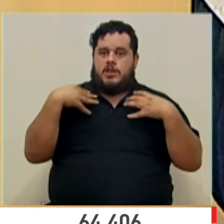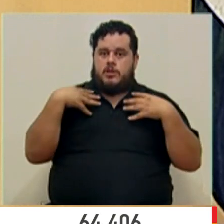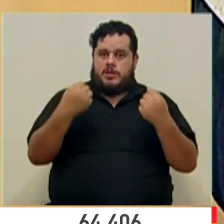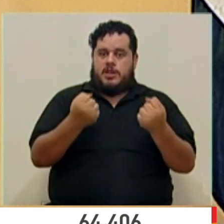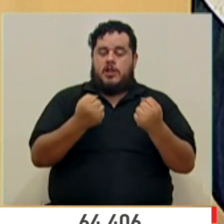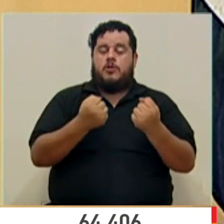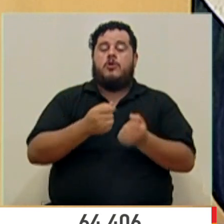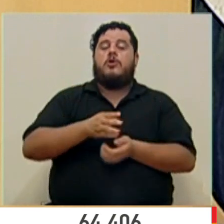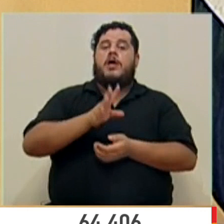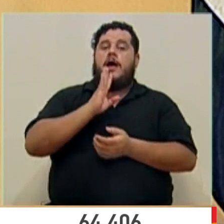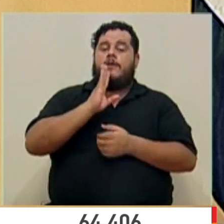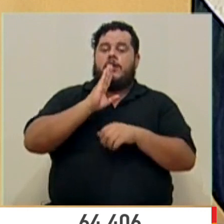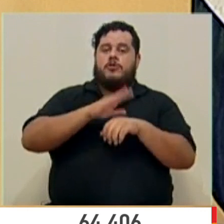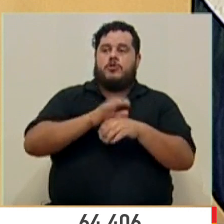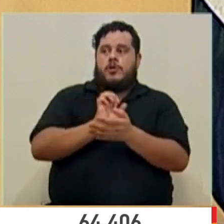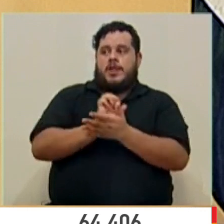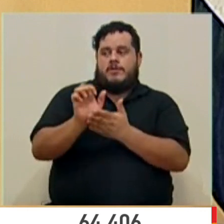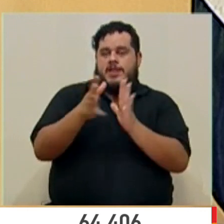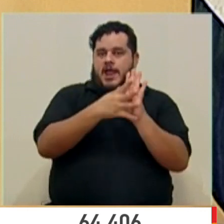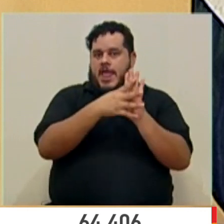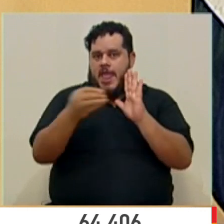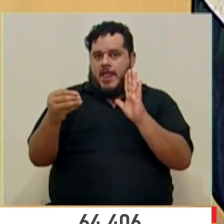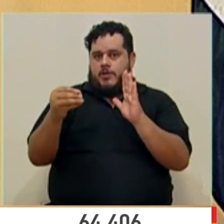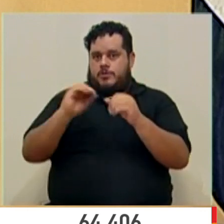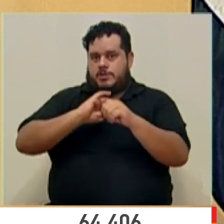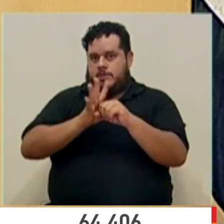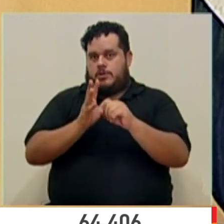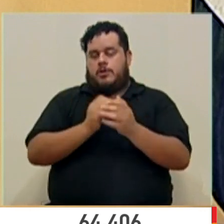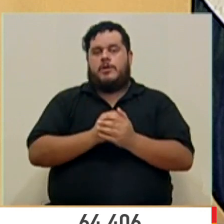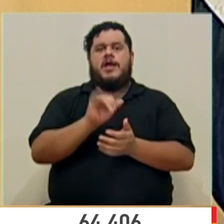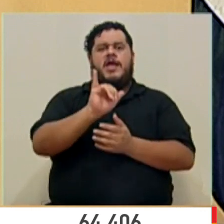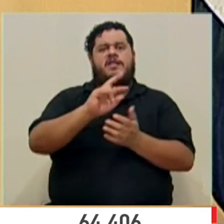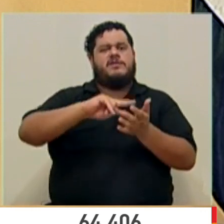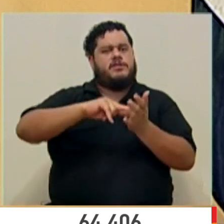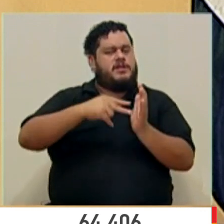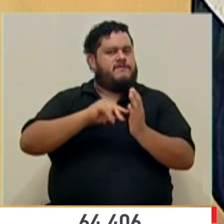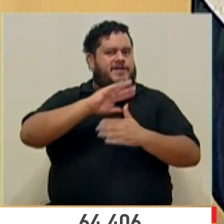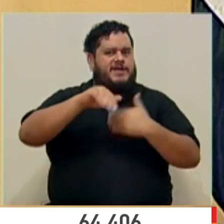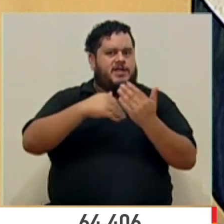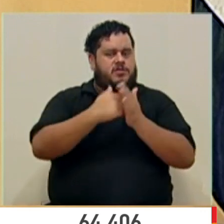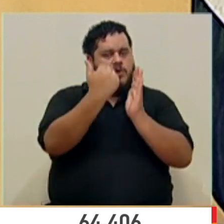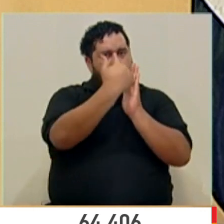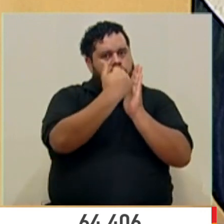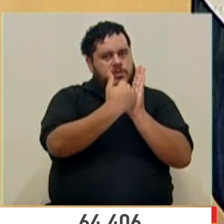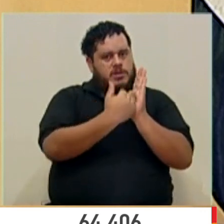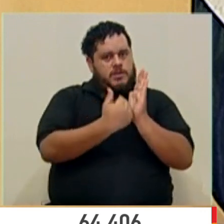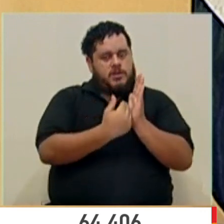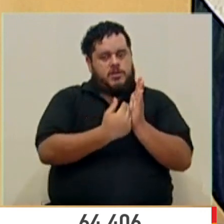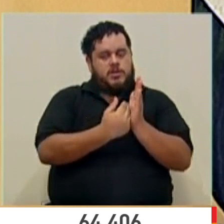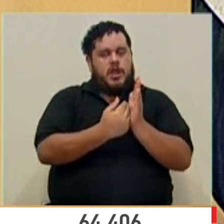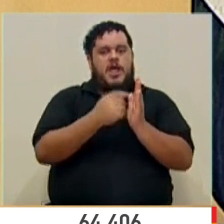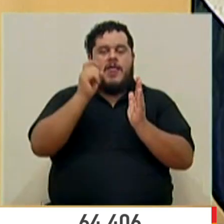Salud referidas a evitar el contagio. Eso significa que todos los lineamientos son